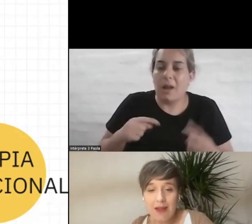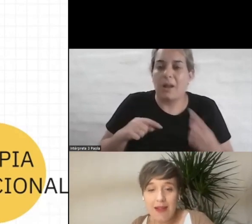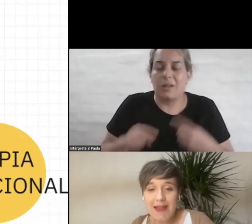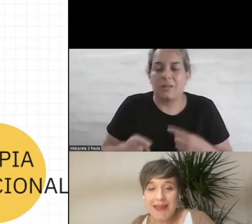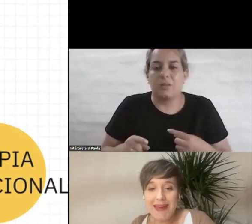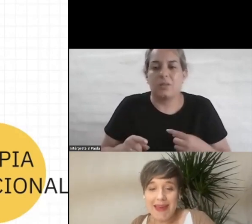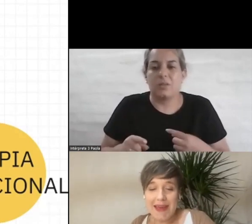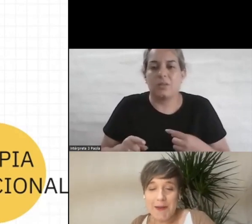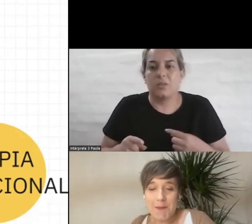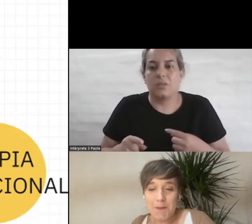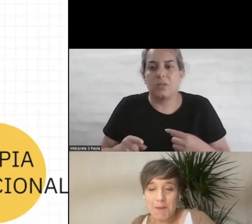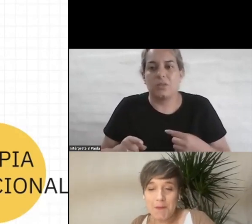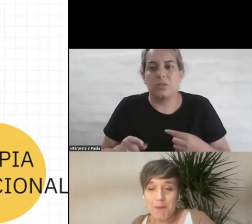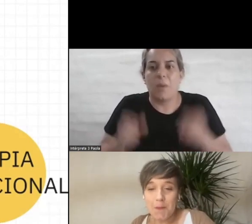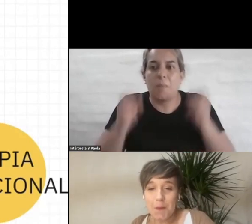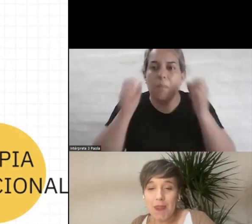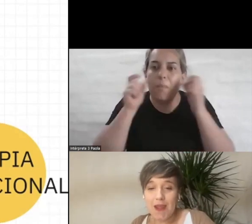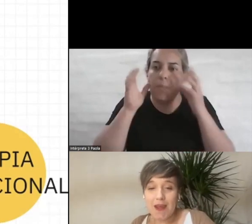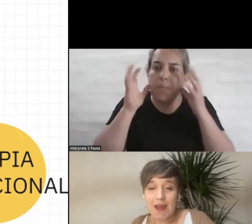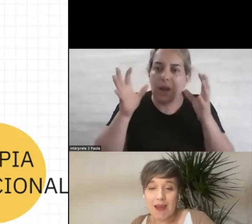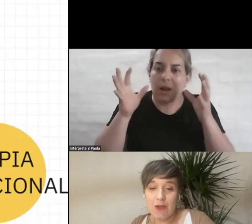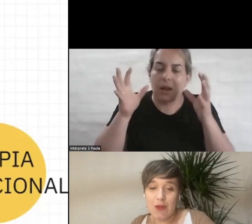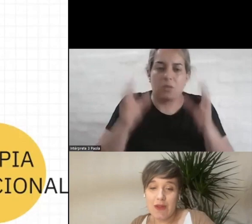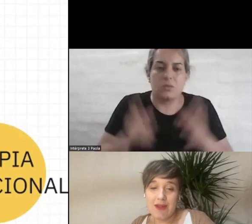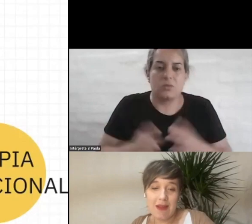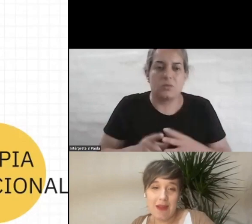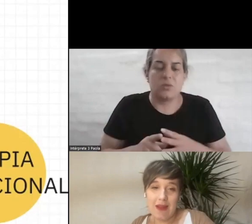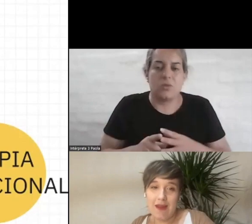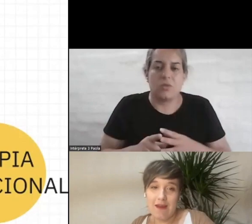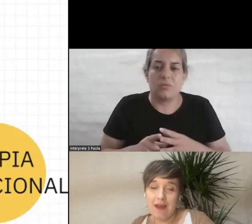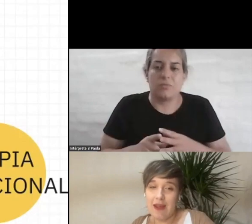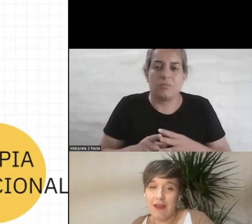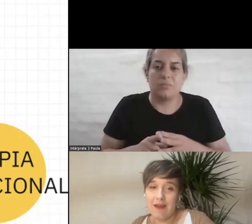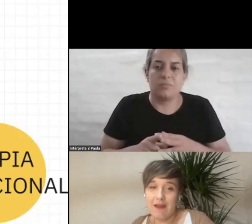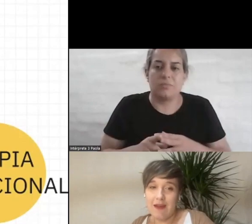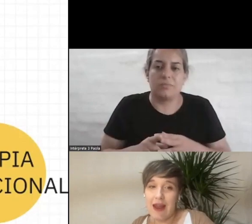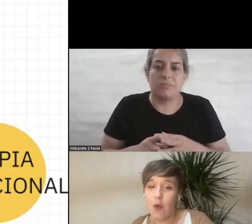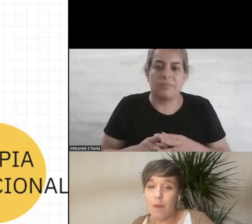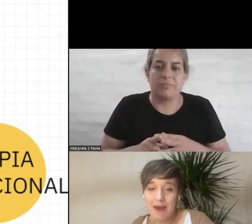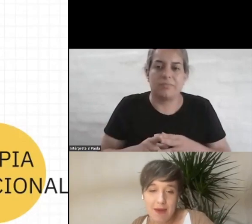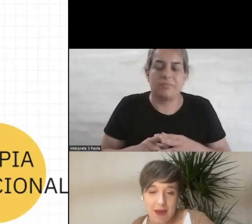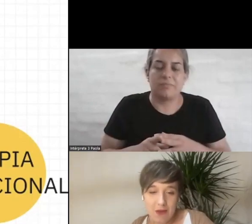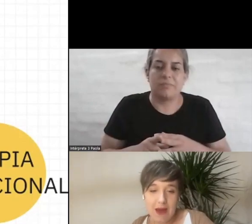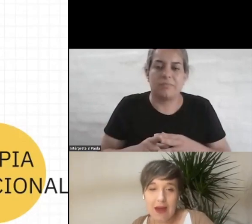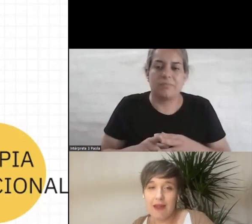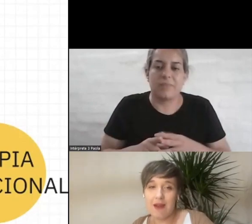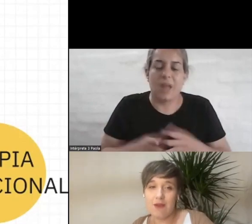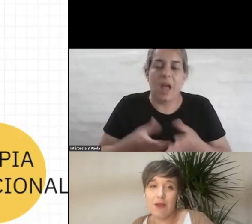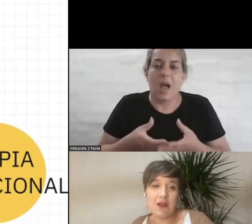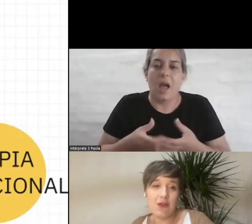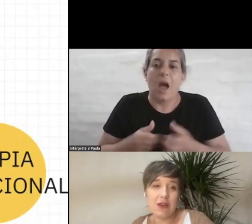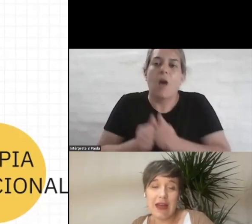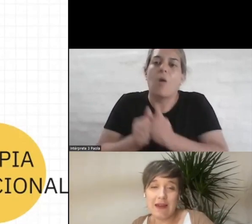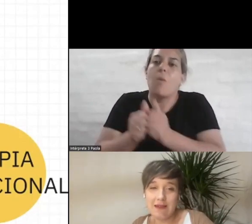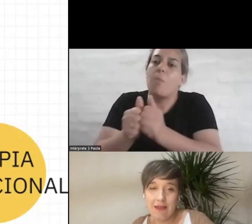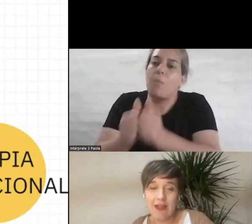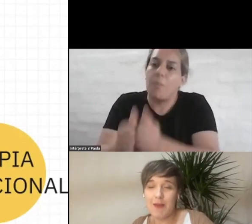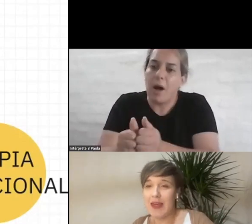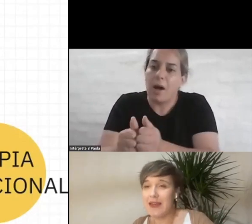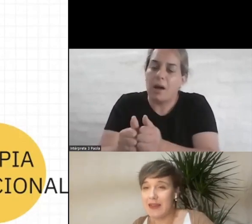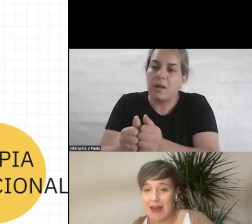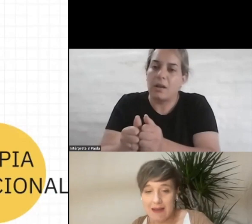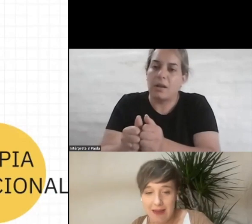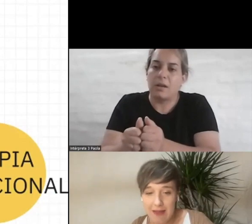salud. Em, entonces, el acompañamiento de calidad, ¿no? De asesores de